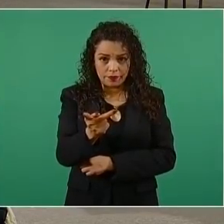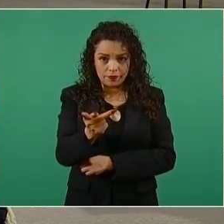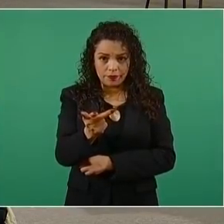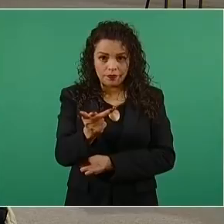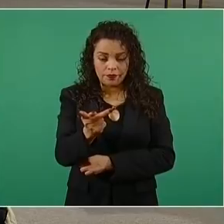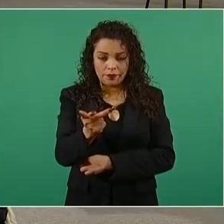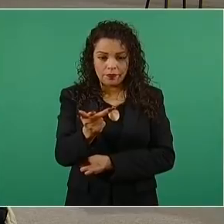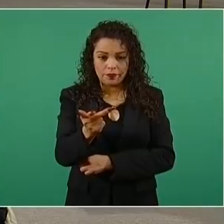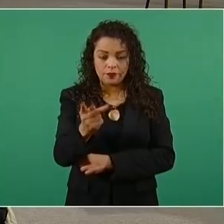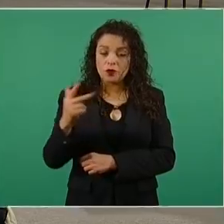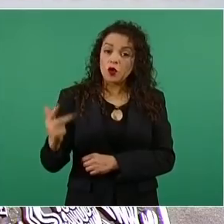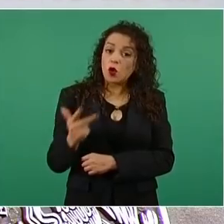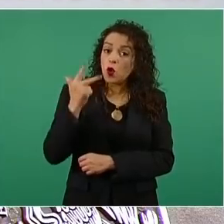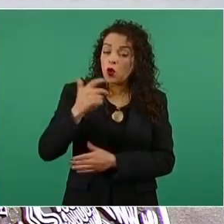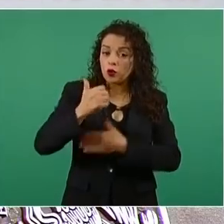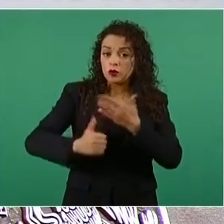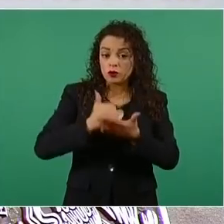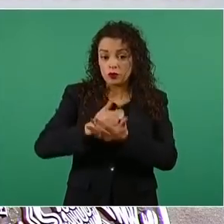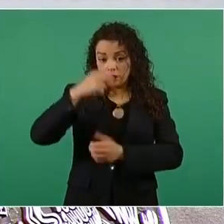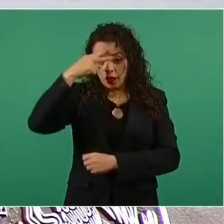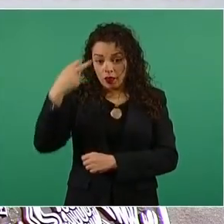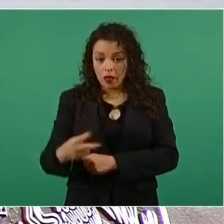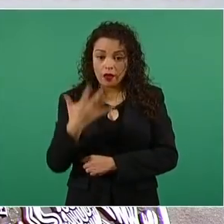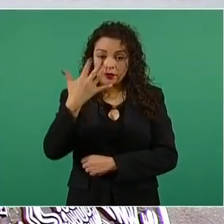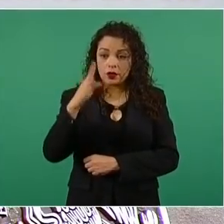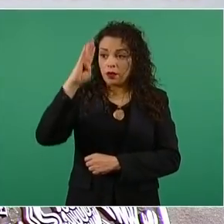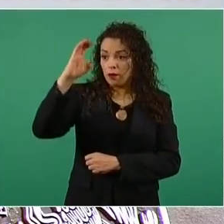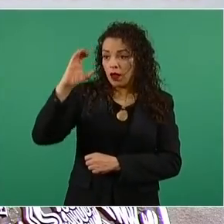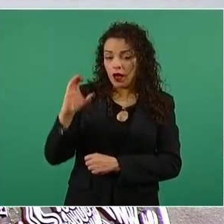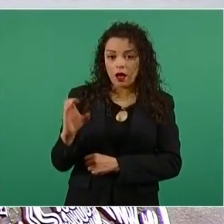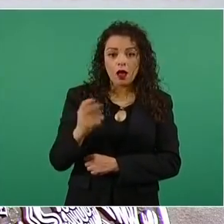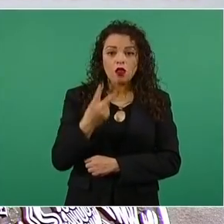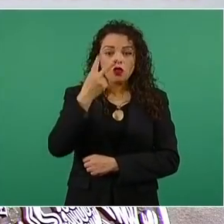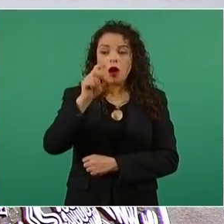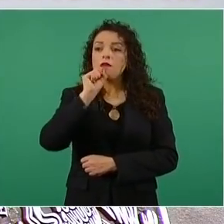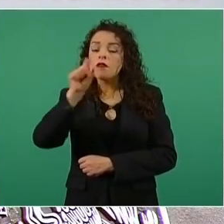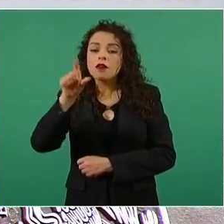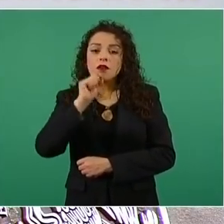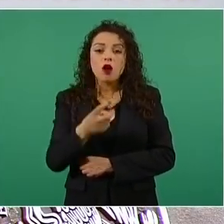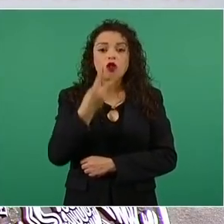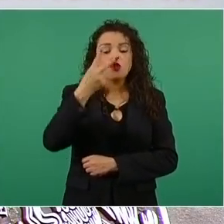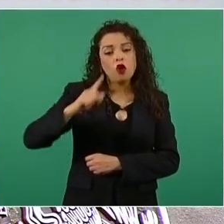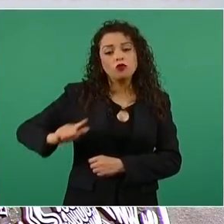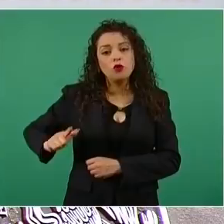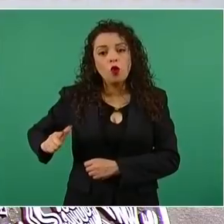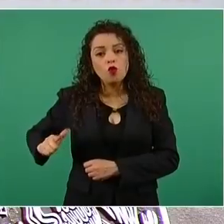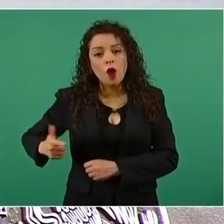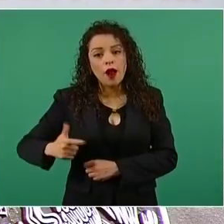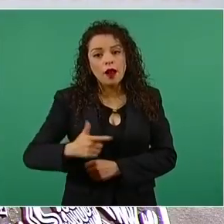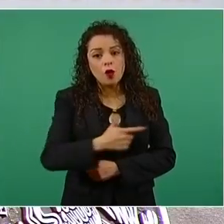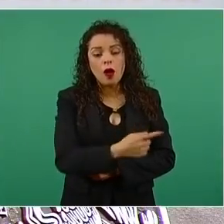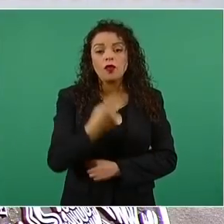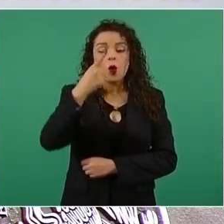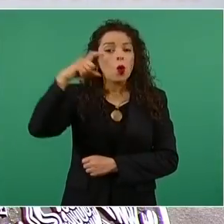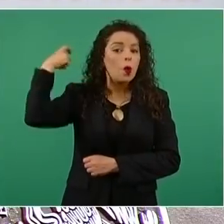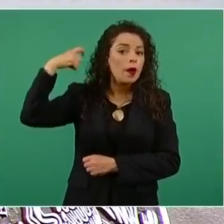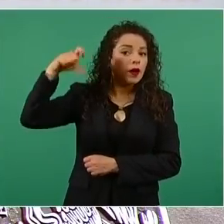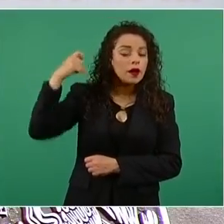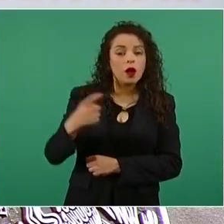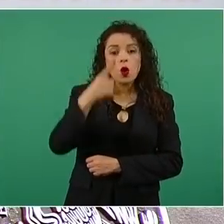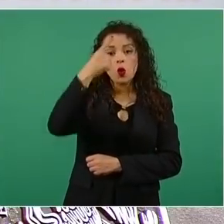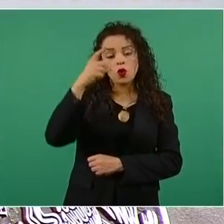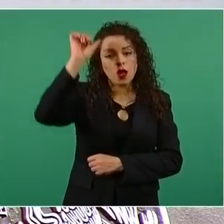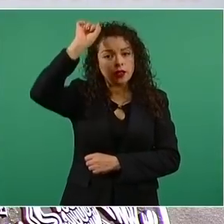8 de la Ciudad de México, 5 de Baja California, 2 en Jalisco, 2 en Guanajuato, 1 en Querétaro, 1 en